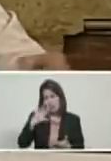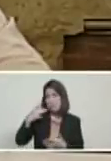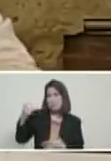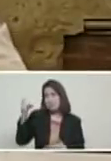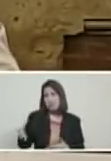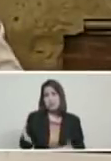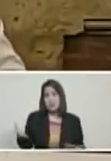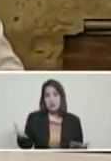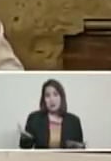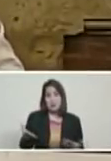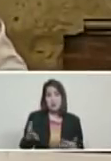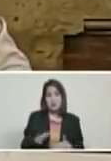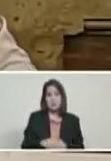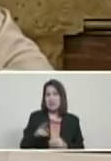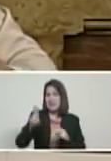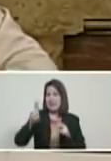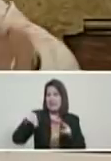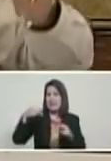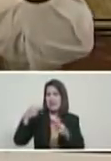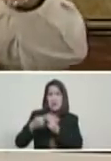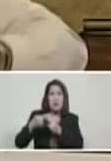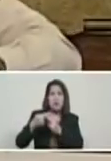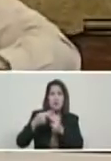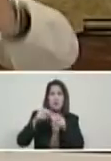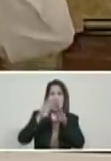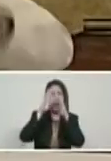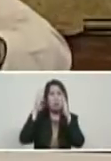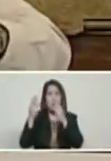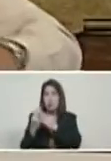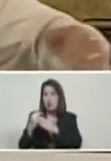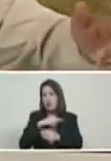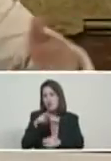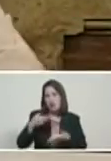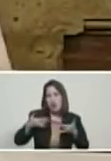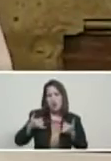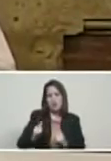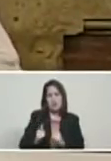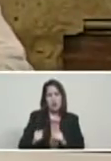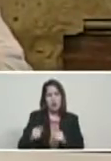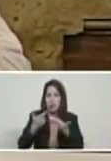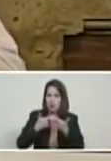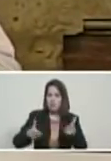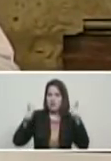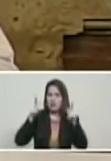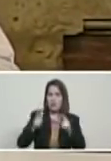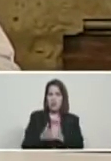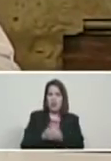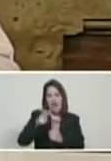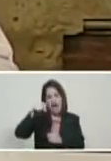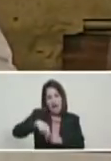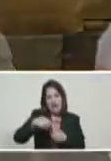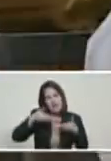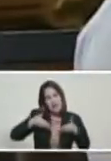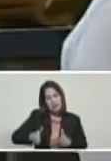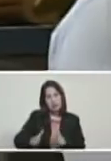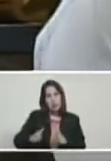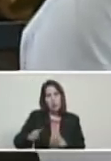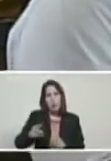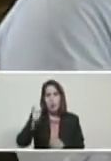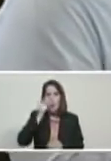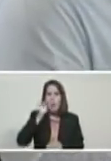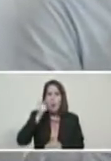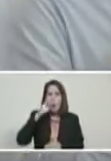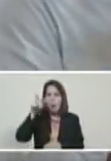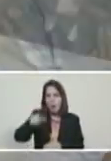ningún imperio del mundo. Somos los hijos de los libertadores. Aquí nació Bolívar. Aquí nació un hombre llamado